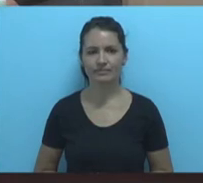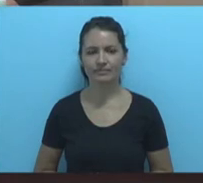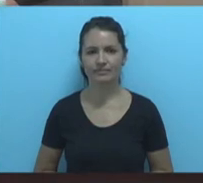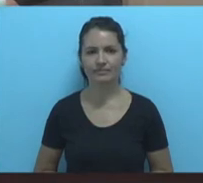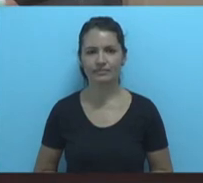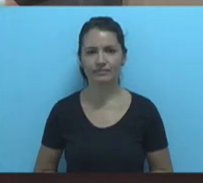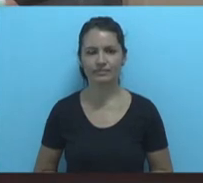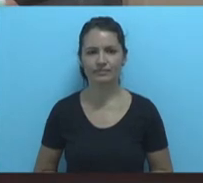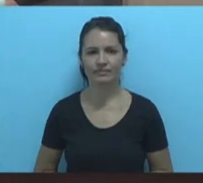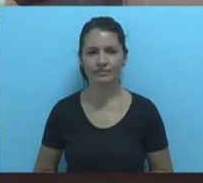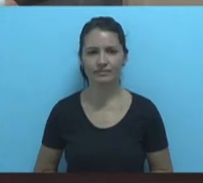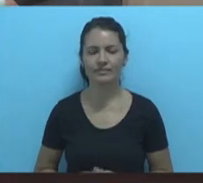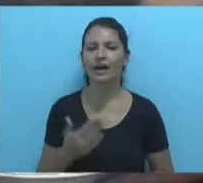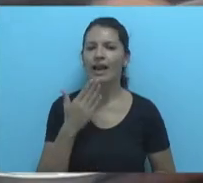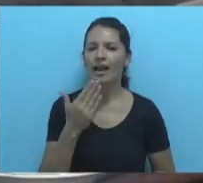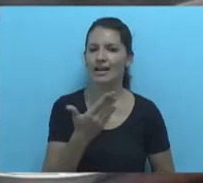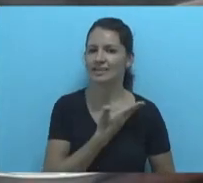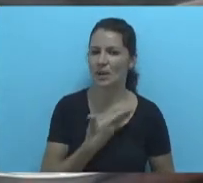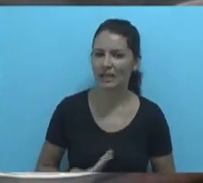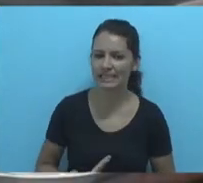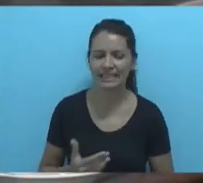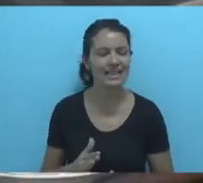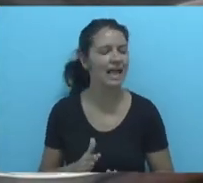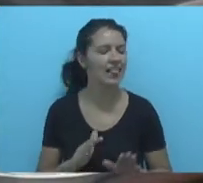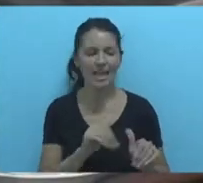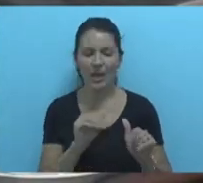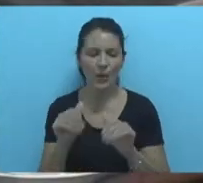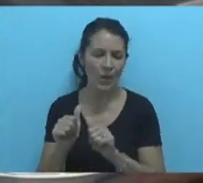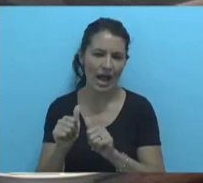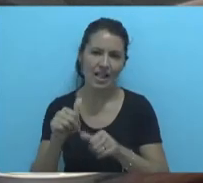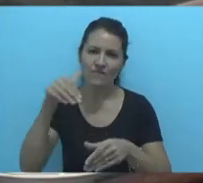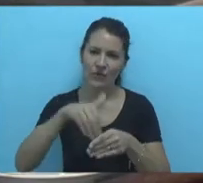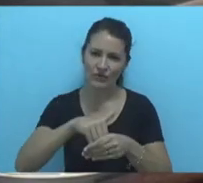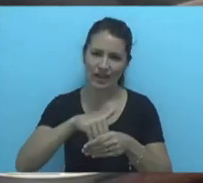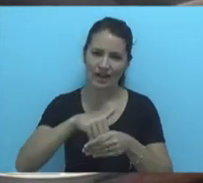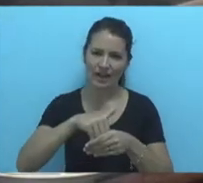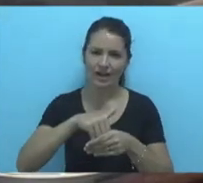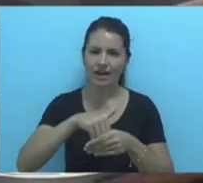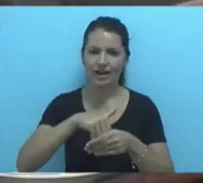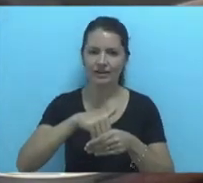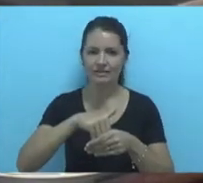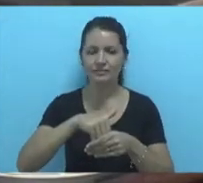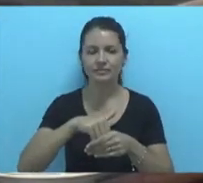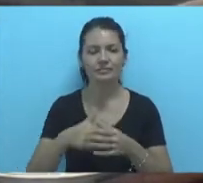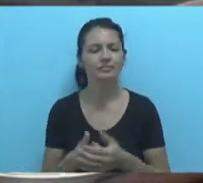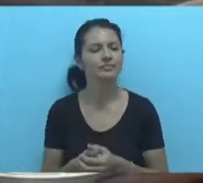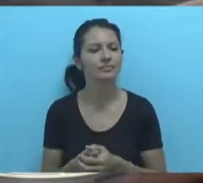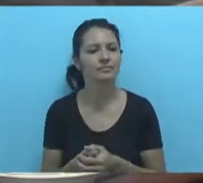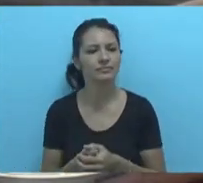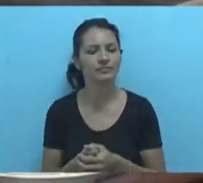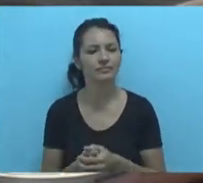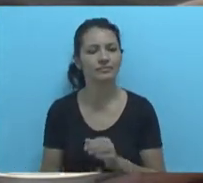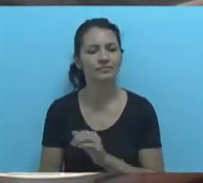presidente. Lo mismo para acompañar la iniciativa, sí hacer mención que en materia de federalismo y